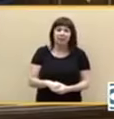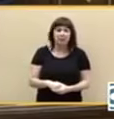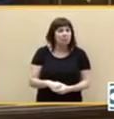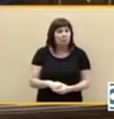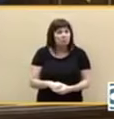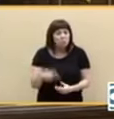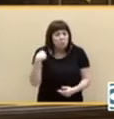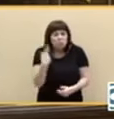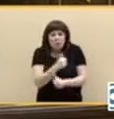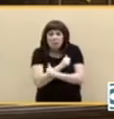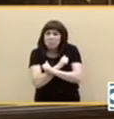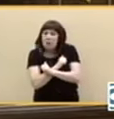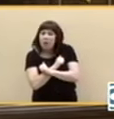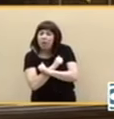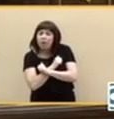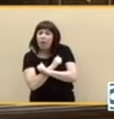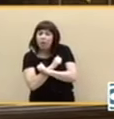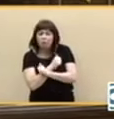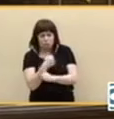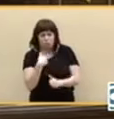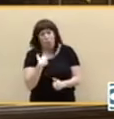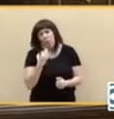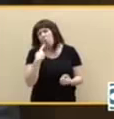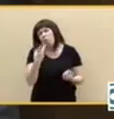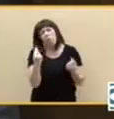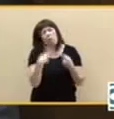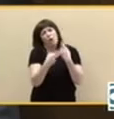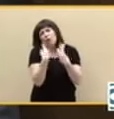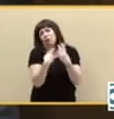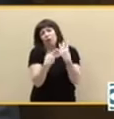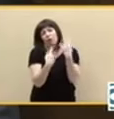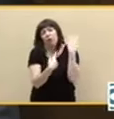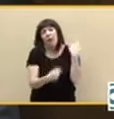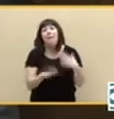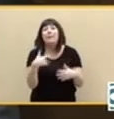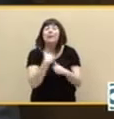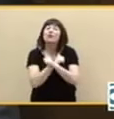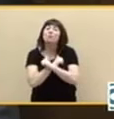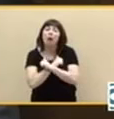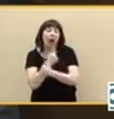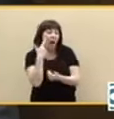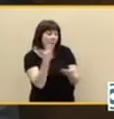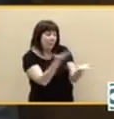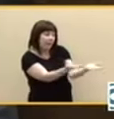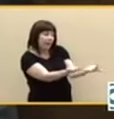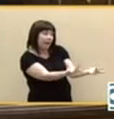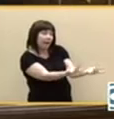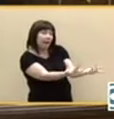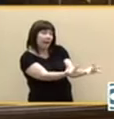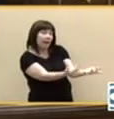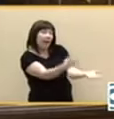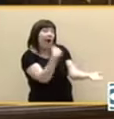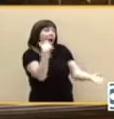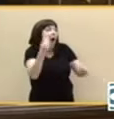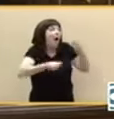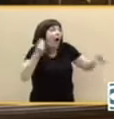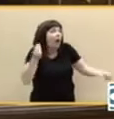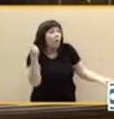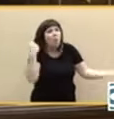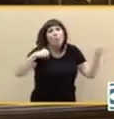No, no teníamos nada que decir, sí que teníamos que decir. Lo que esperábamos eran gestos, actos. Sepan ustedes, lo